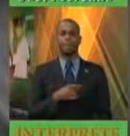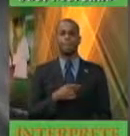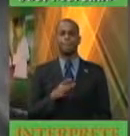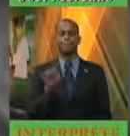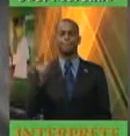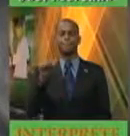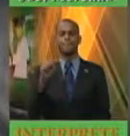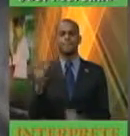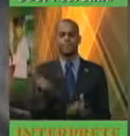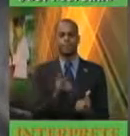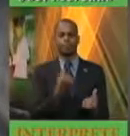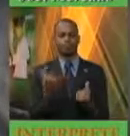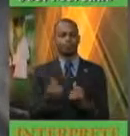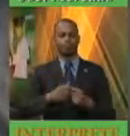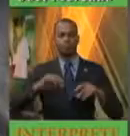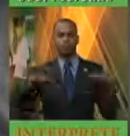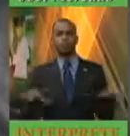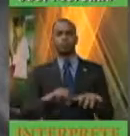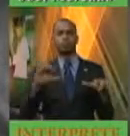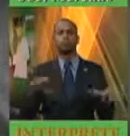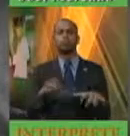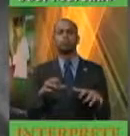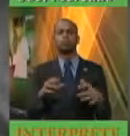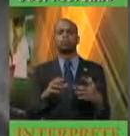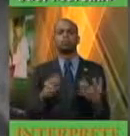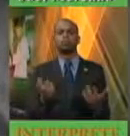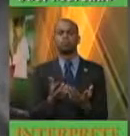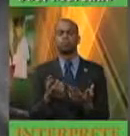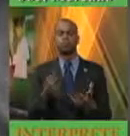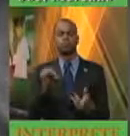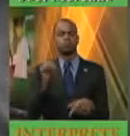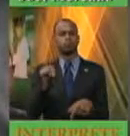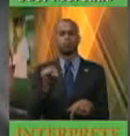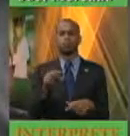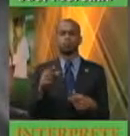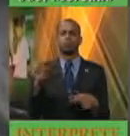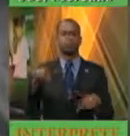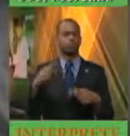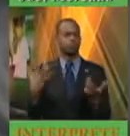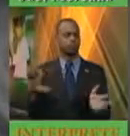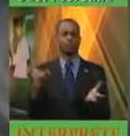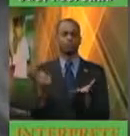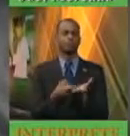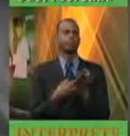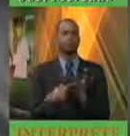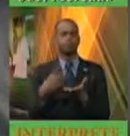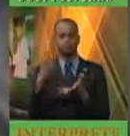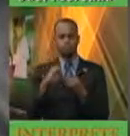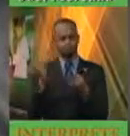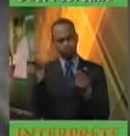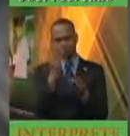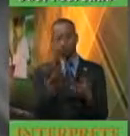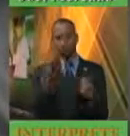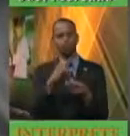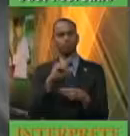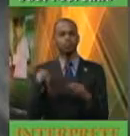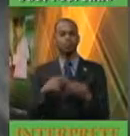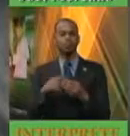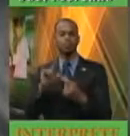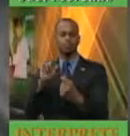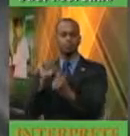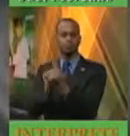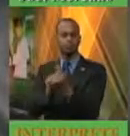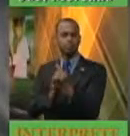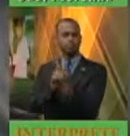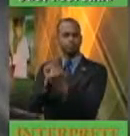con unas actividades que se realizan, de las que se han hablado aquí, para tener un contacto